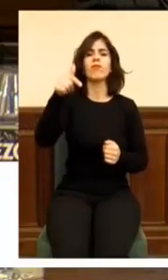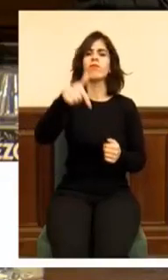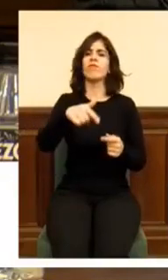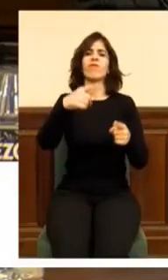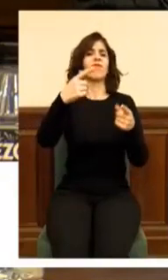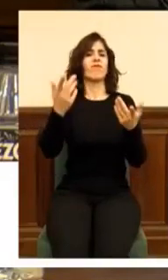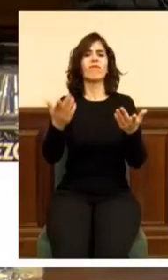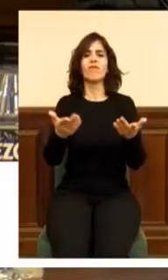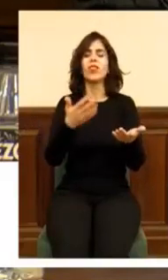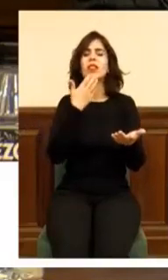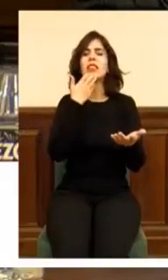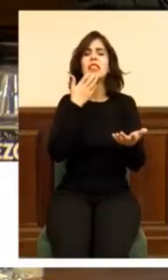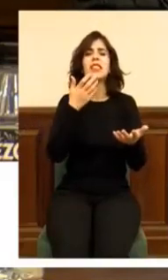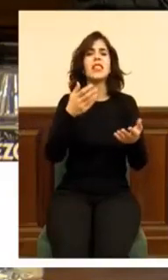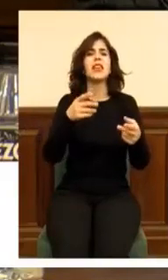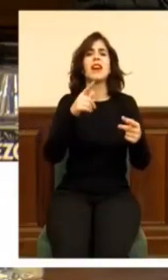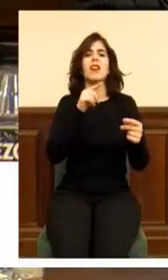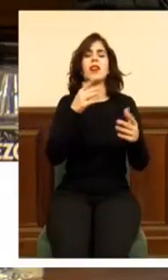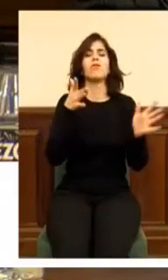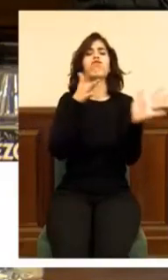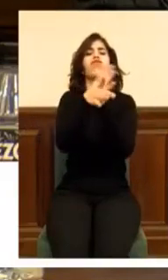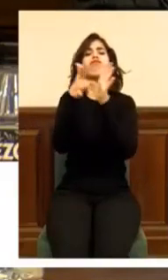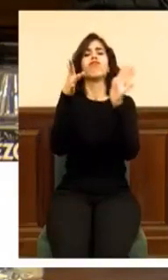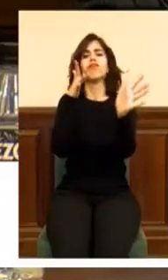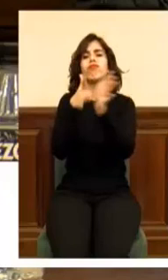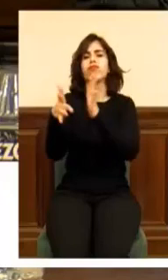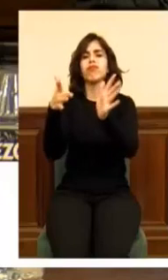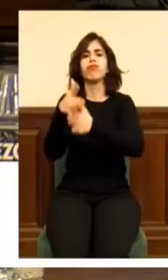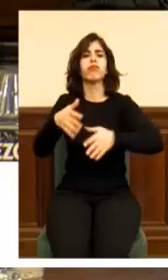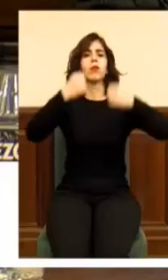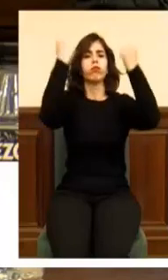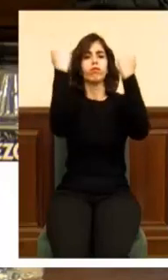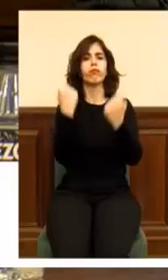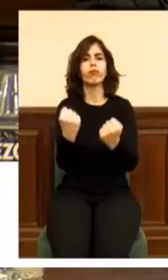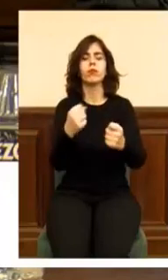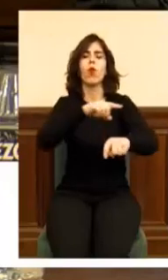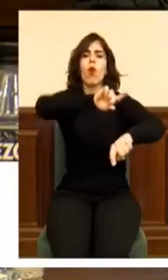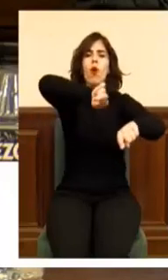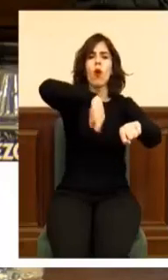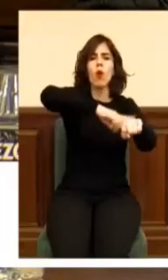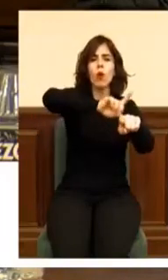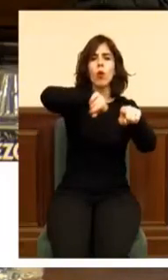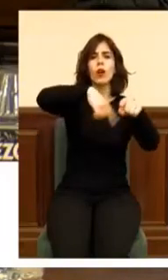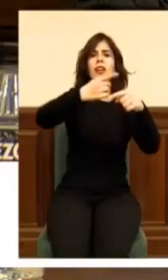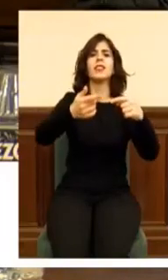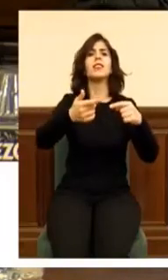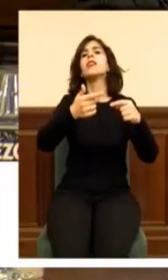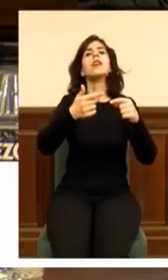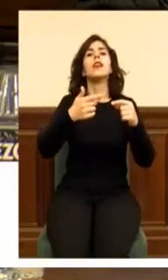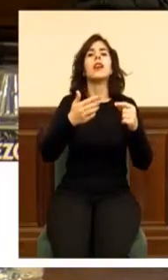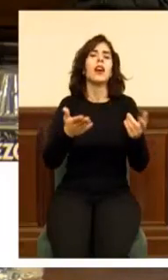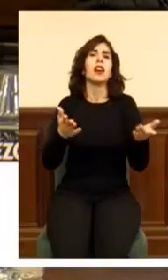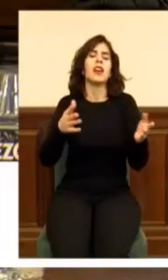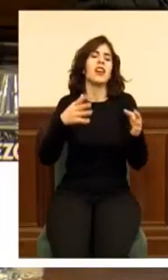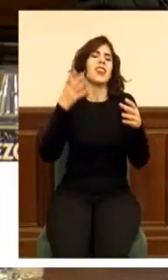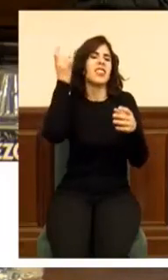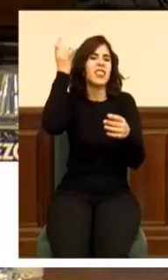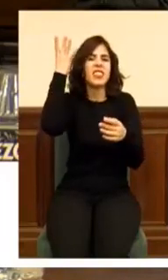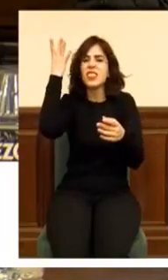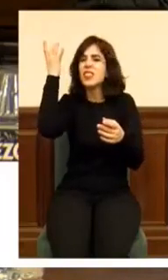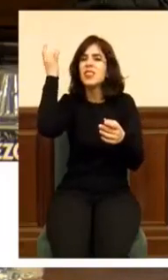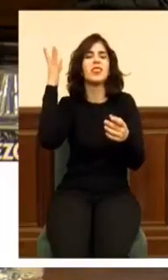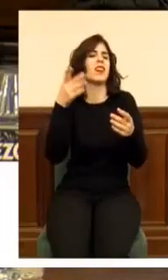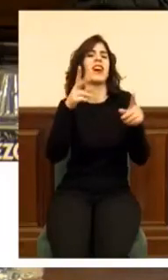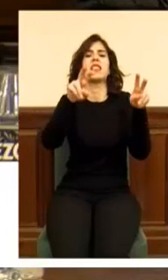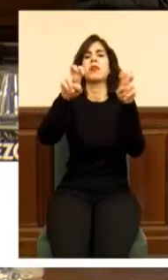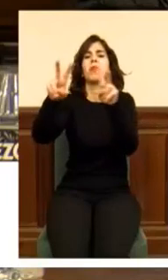todólogos del arte de la tertulianología, dedicando muchas horas a hablar del sexo de los ángeles en